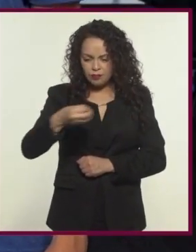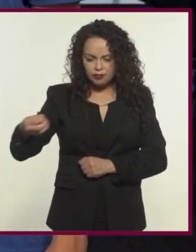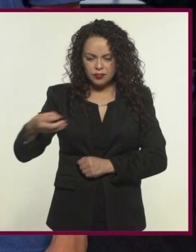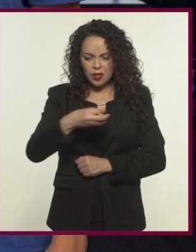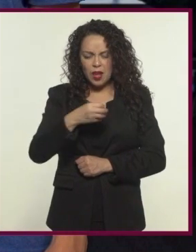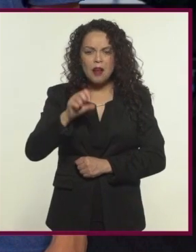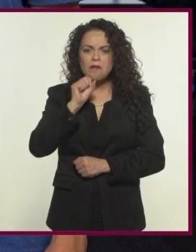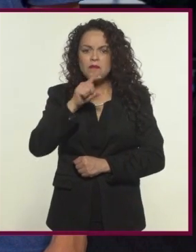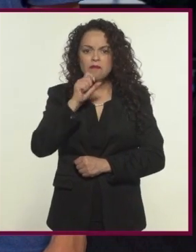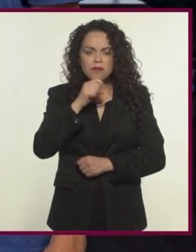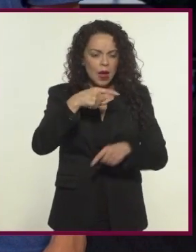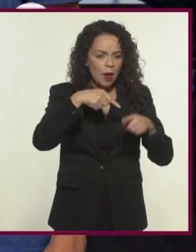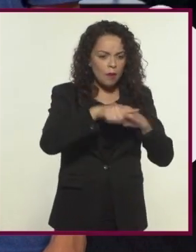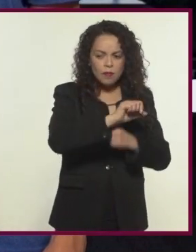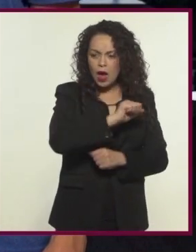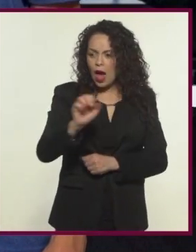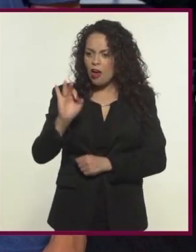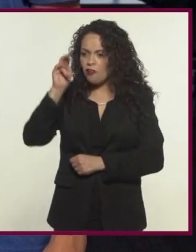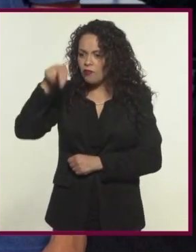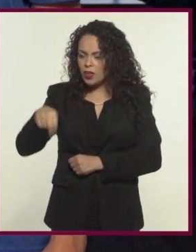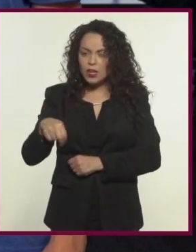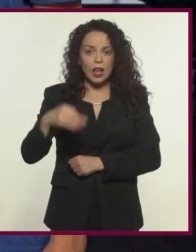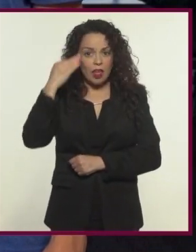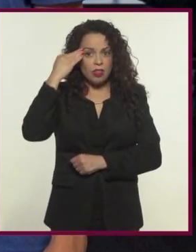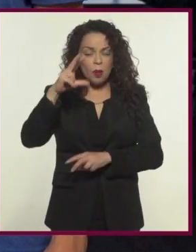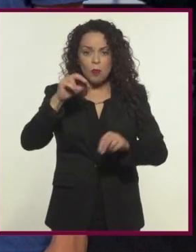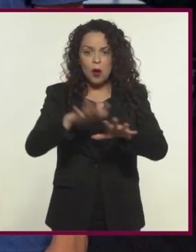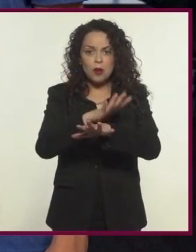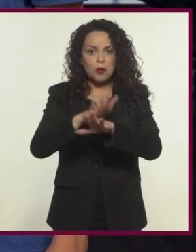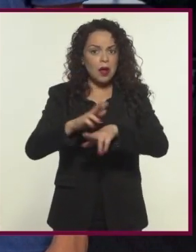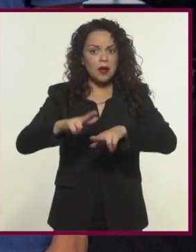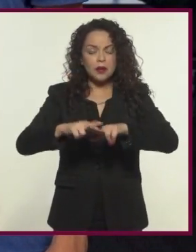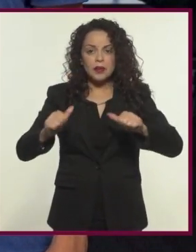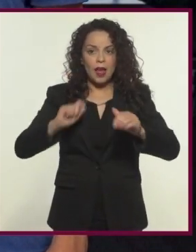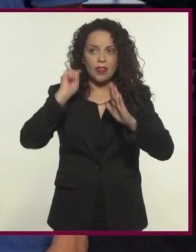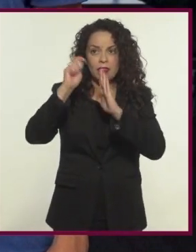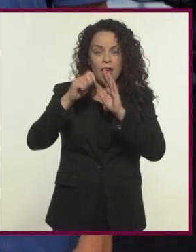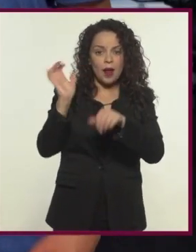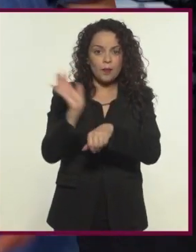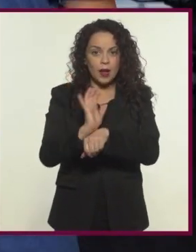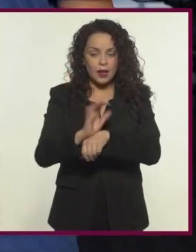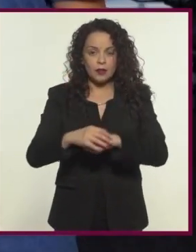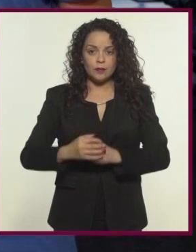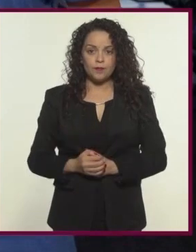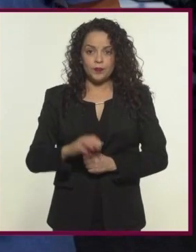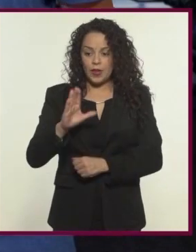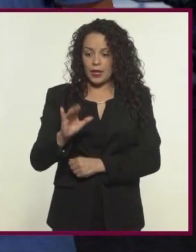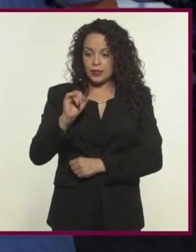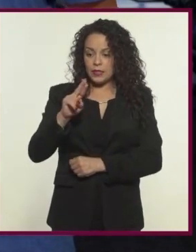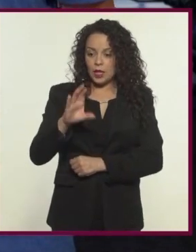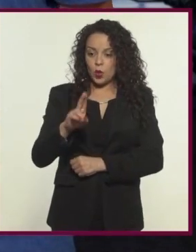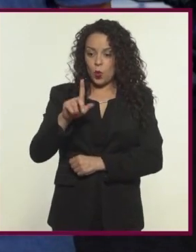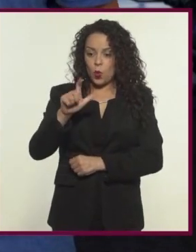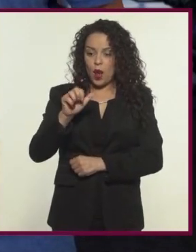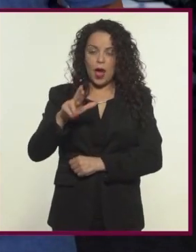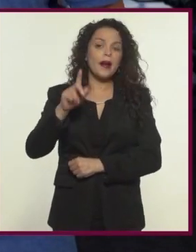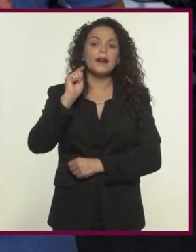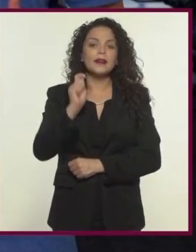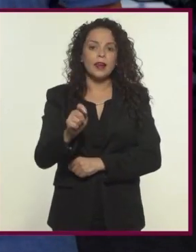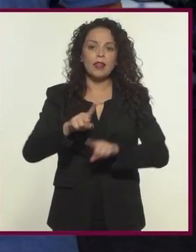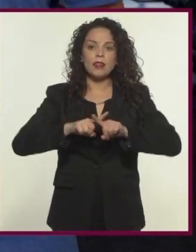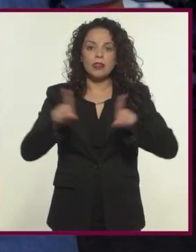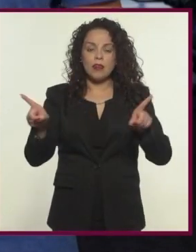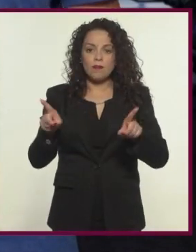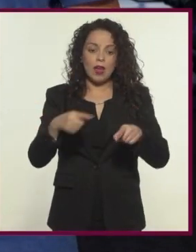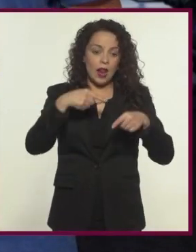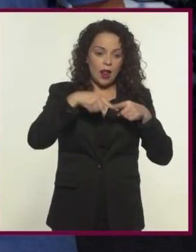las películas, que va de inicio a fin sin ninguna alteración en el tiempo que transcurre en la cinta. La narrativa circular nos presenta un punto